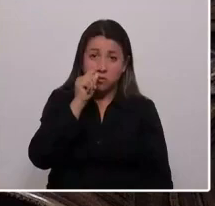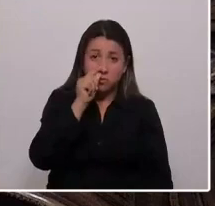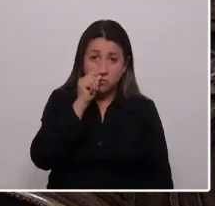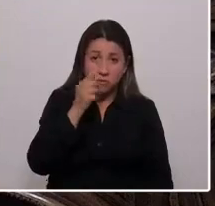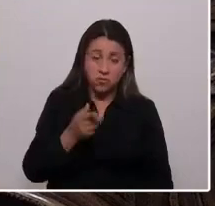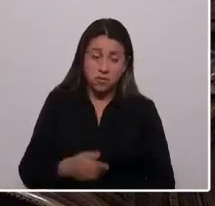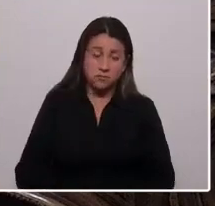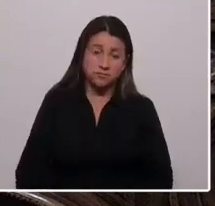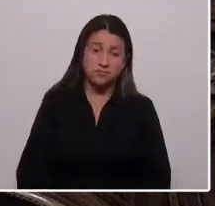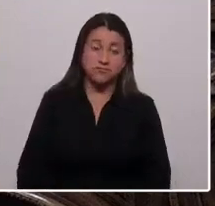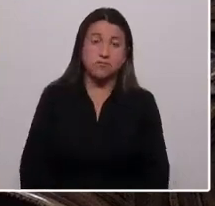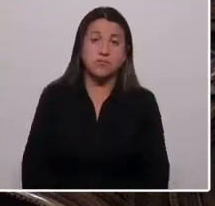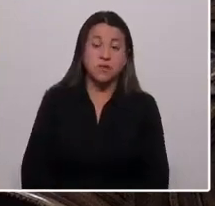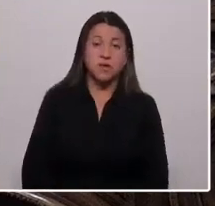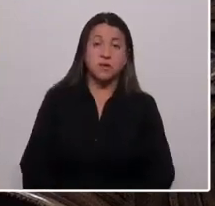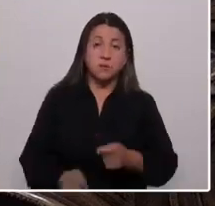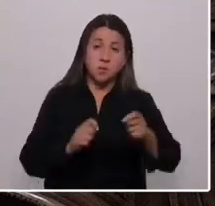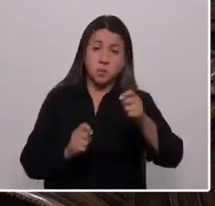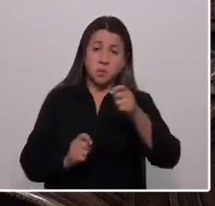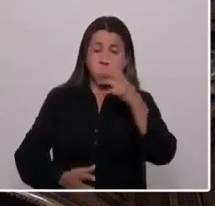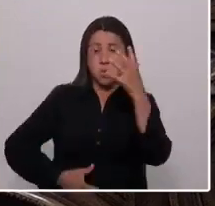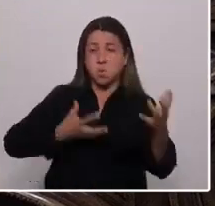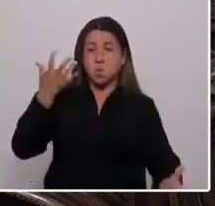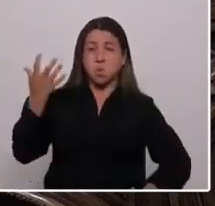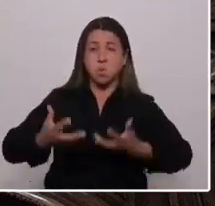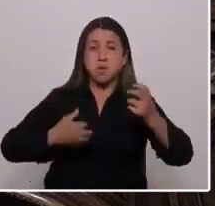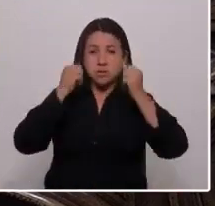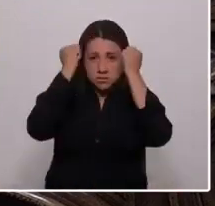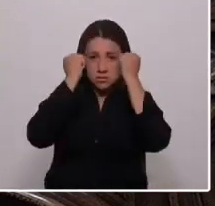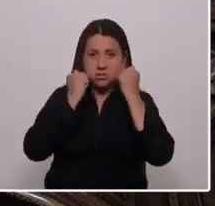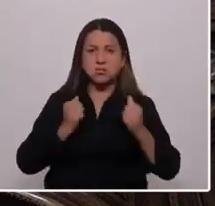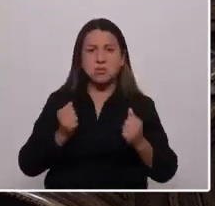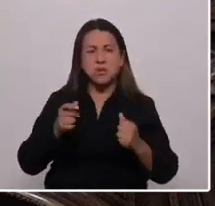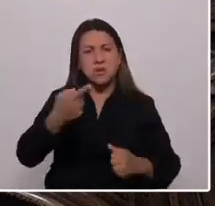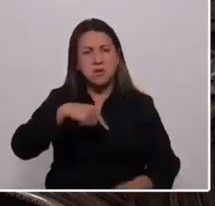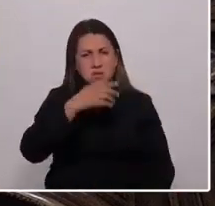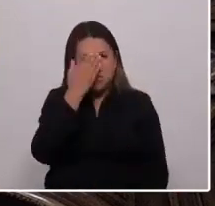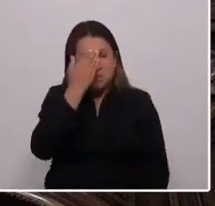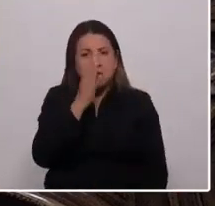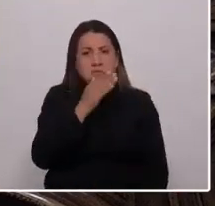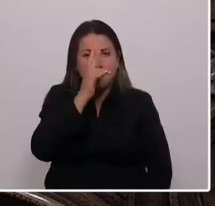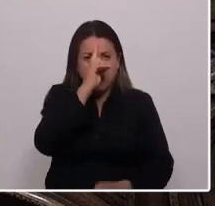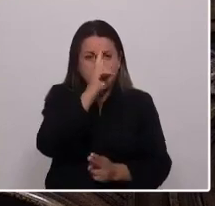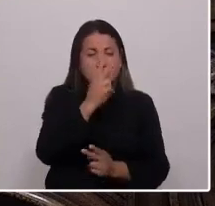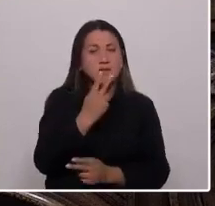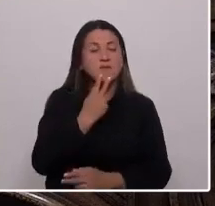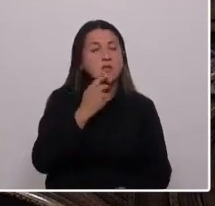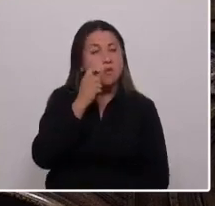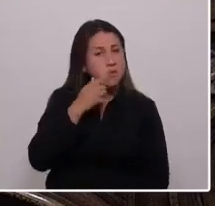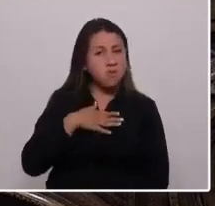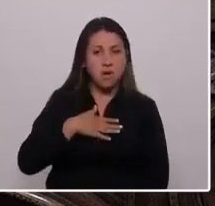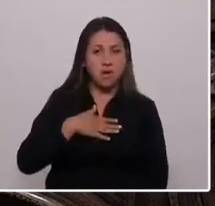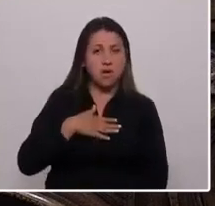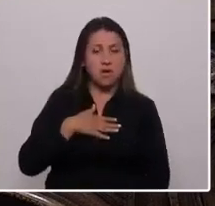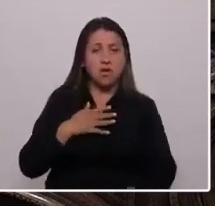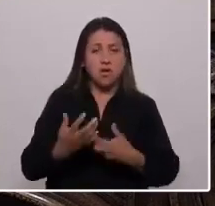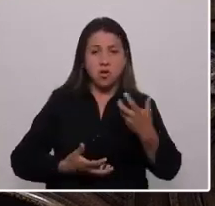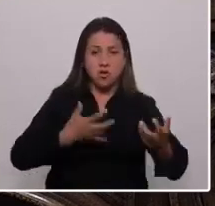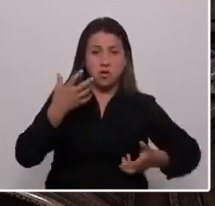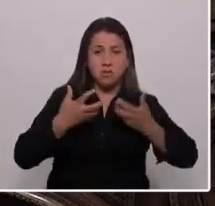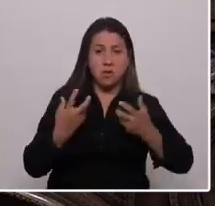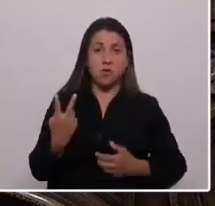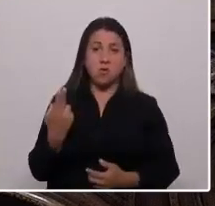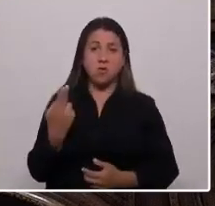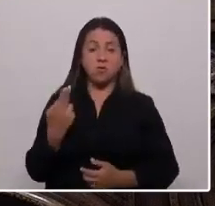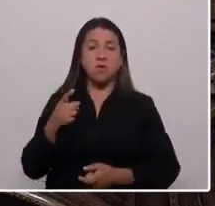Fue quemado vivo por terroristas, criminales, que no tienen respeto por la vida humana. Lo quemaron junto a su esposa, junto a su